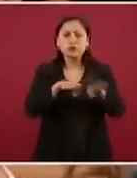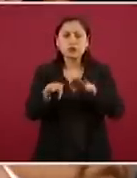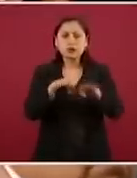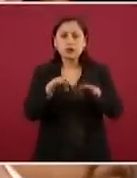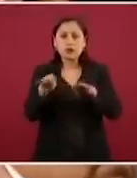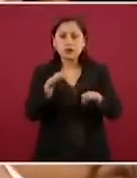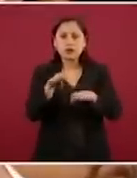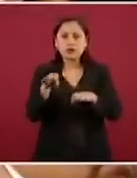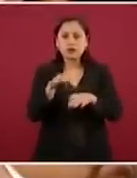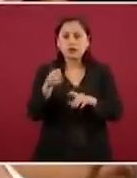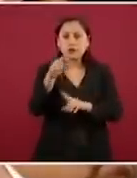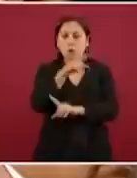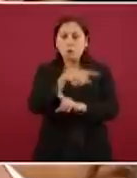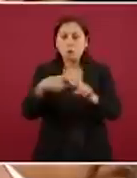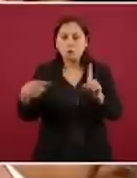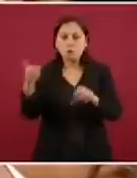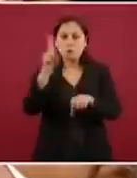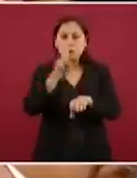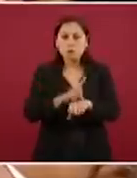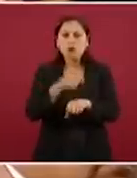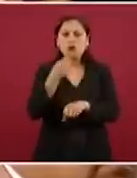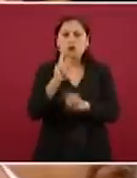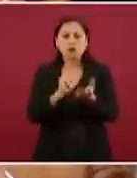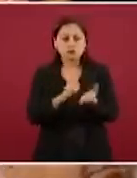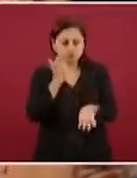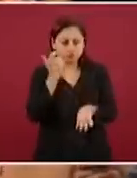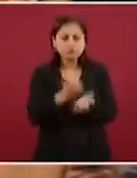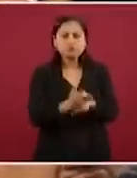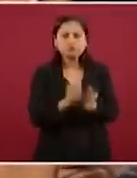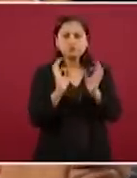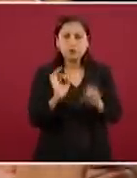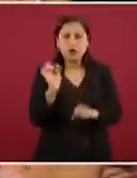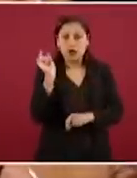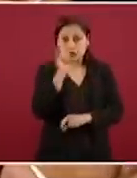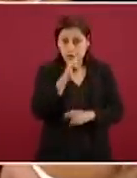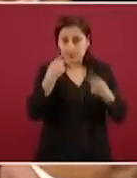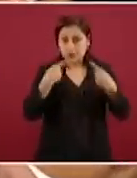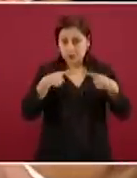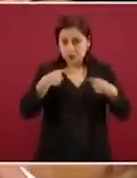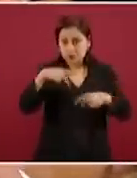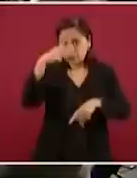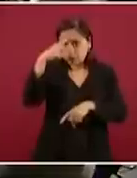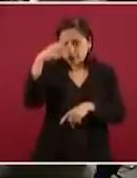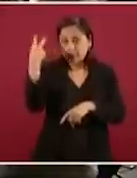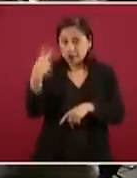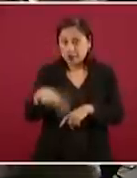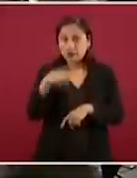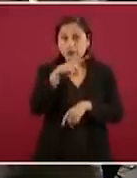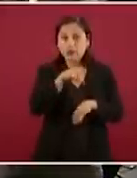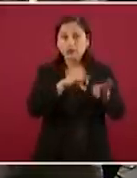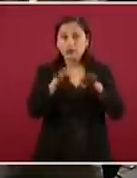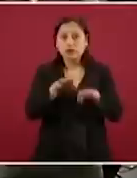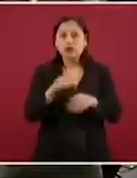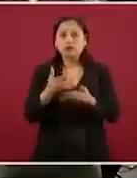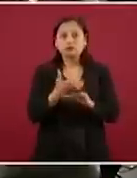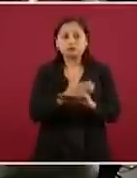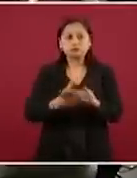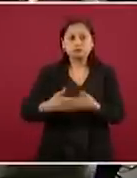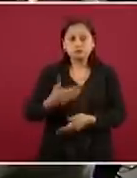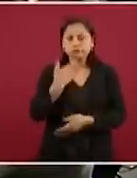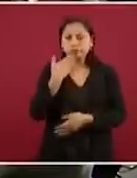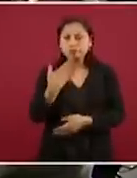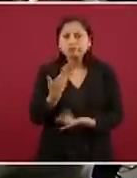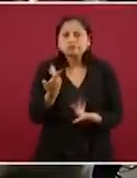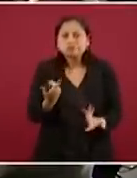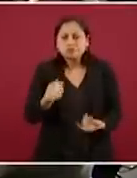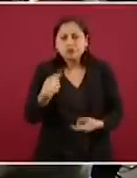bien? ¿Cómo va a ser ese estudio para atender los migrantes? Bueno, hay un plan